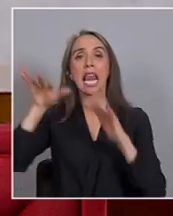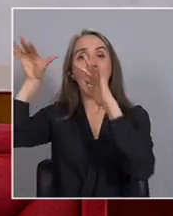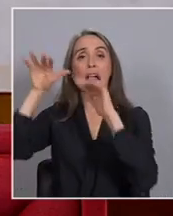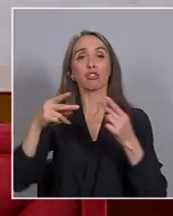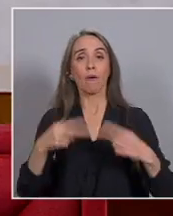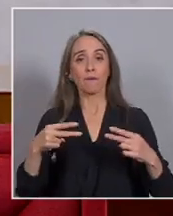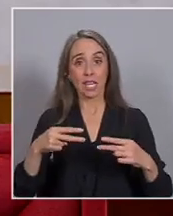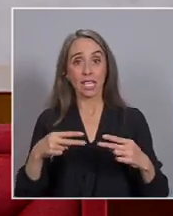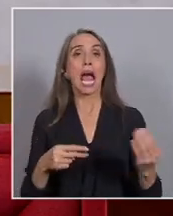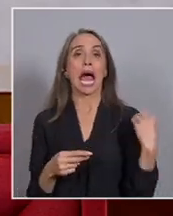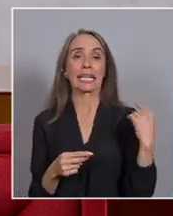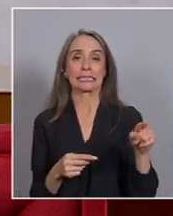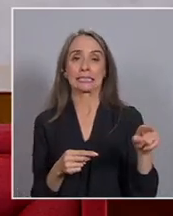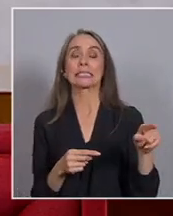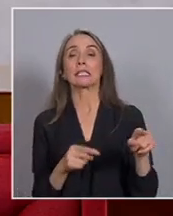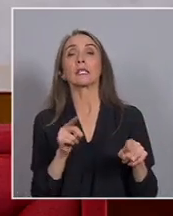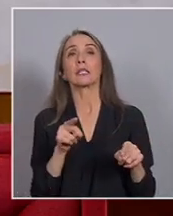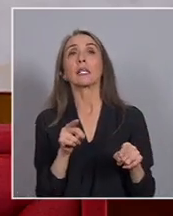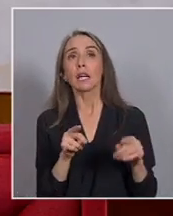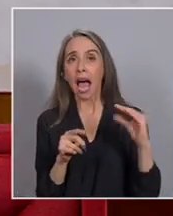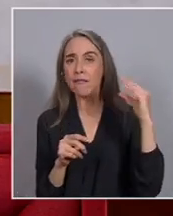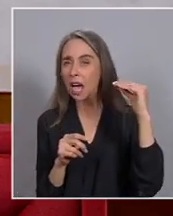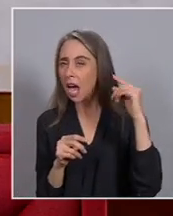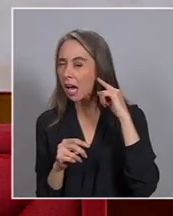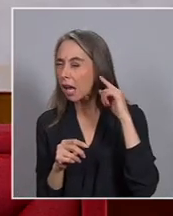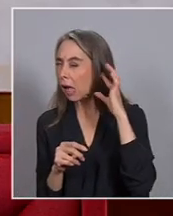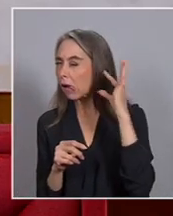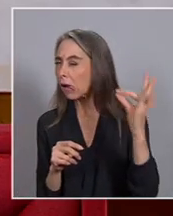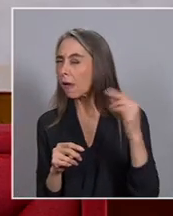Forestal Alto, en donde también